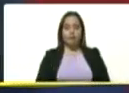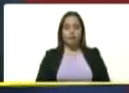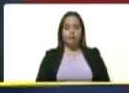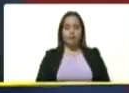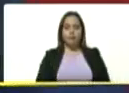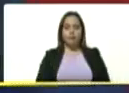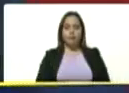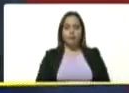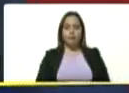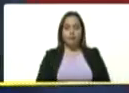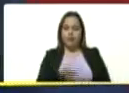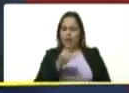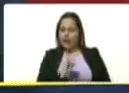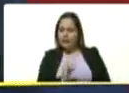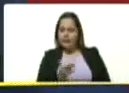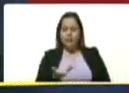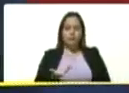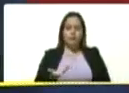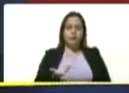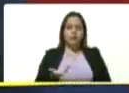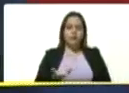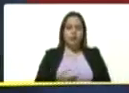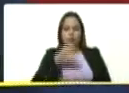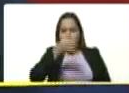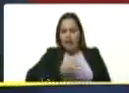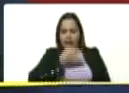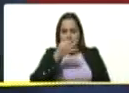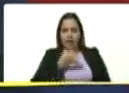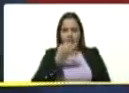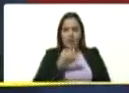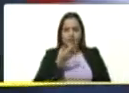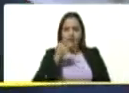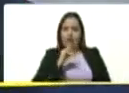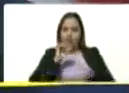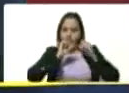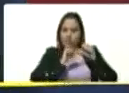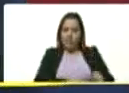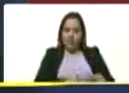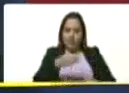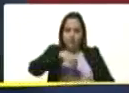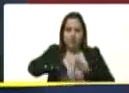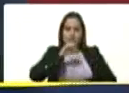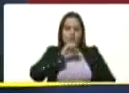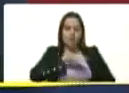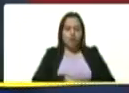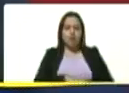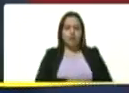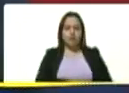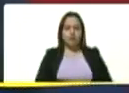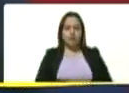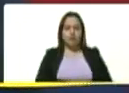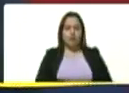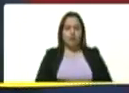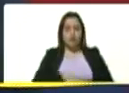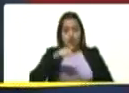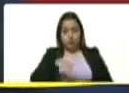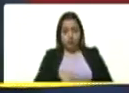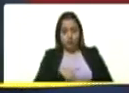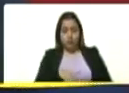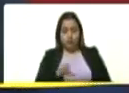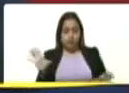Ha sido una tarde que pasará a la historia del Parlamento cubano.